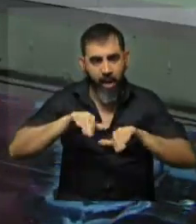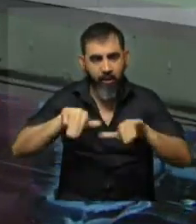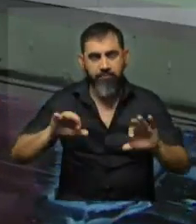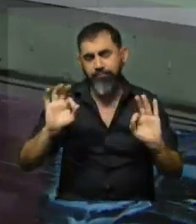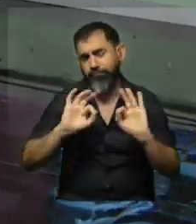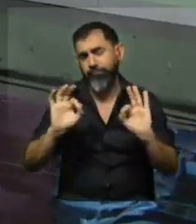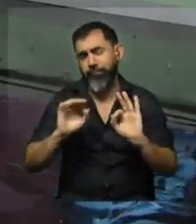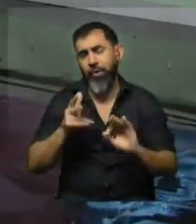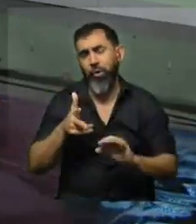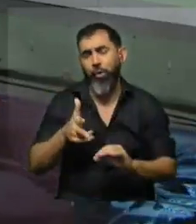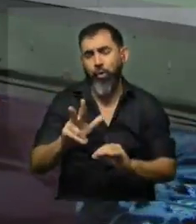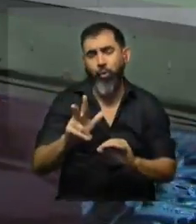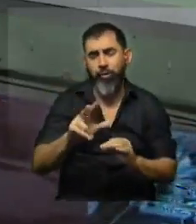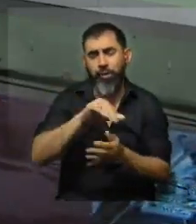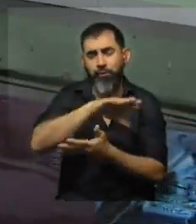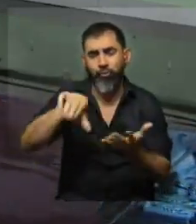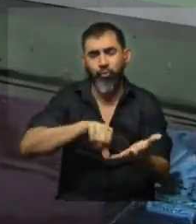fui a Rocha.